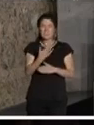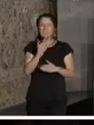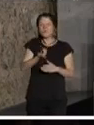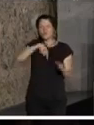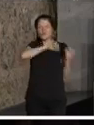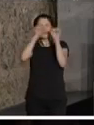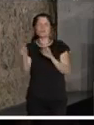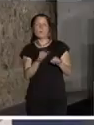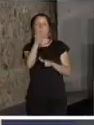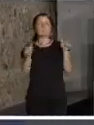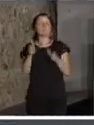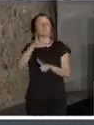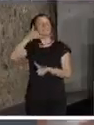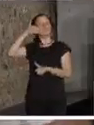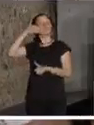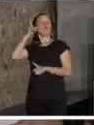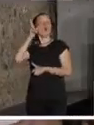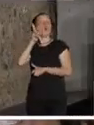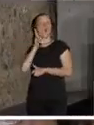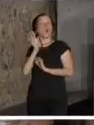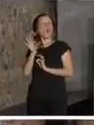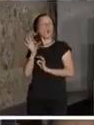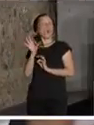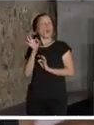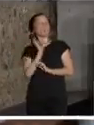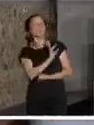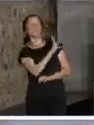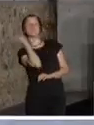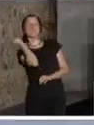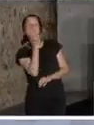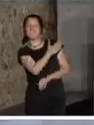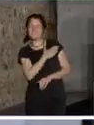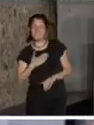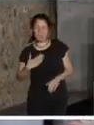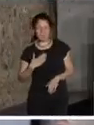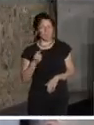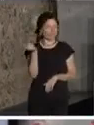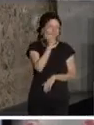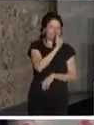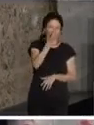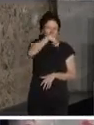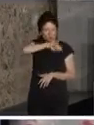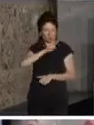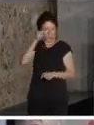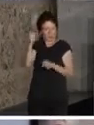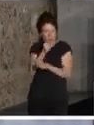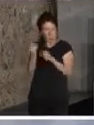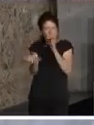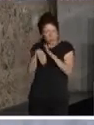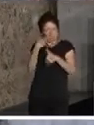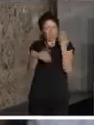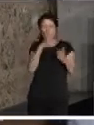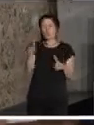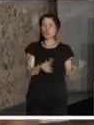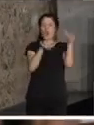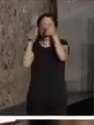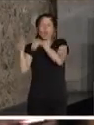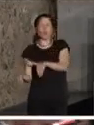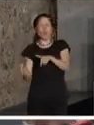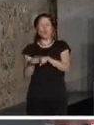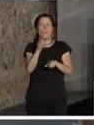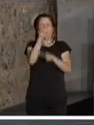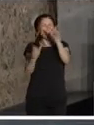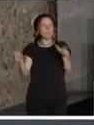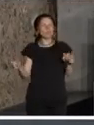privilegiados en el momento que nos despistamos nos los pretenden arrebatar y por eso tenemos candidaturas llenas